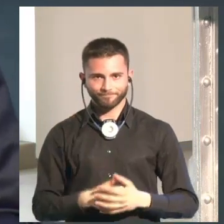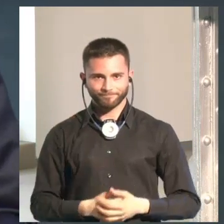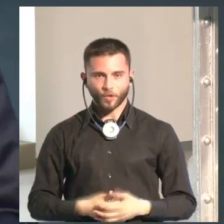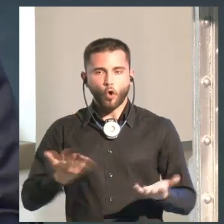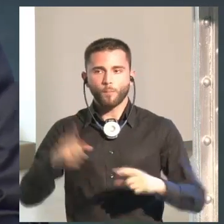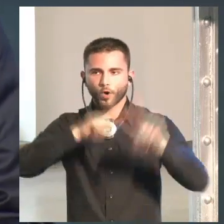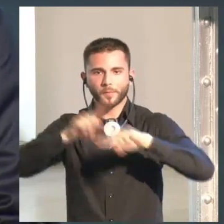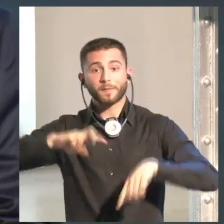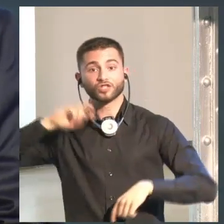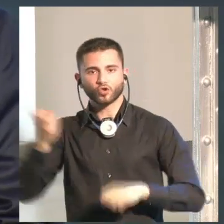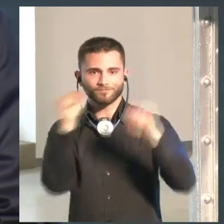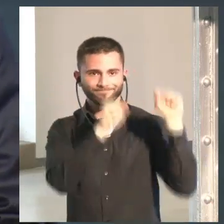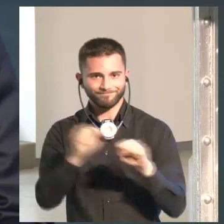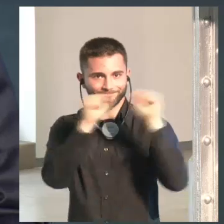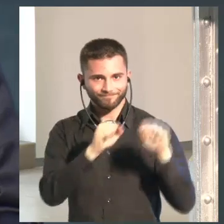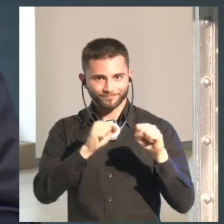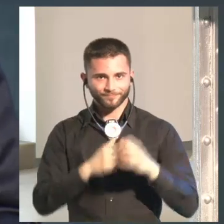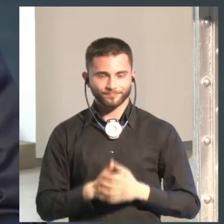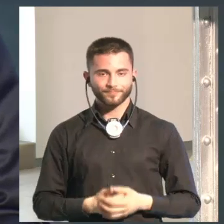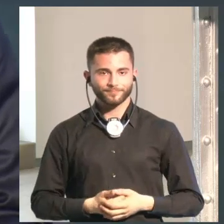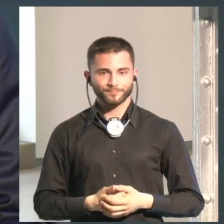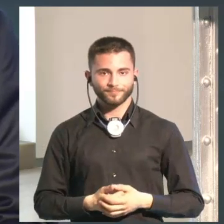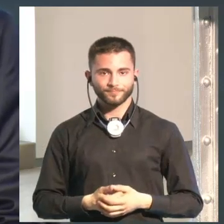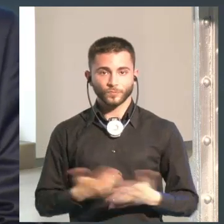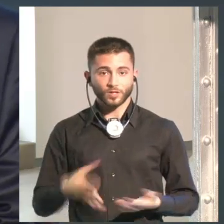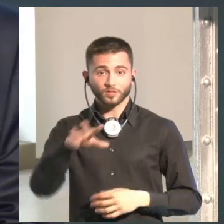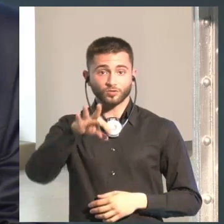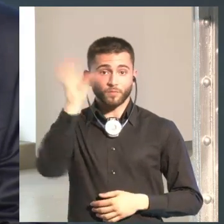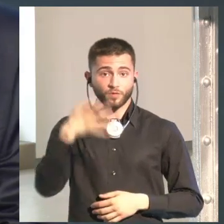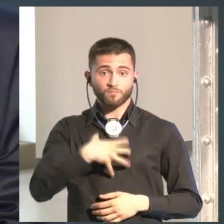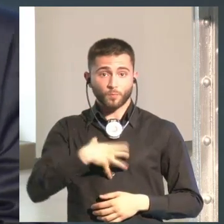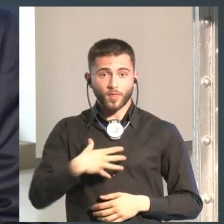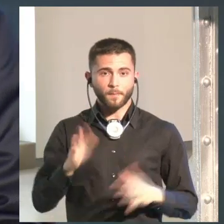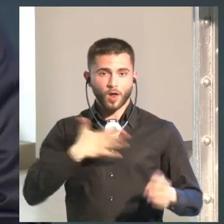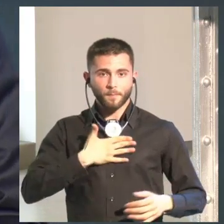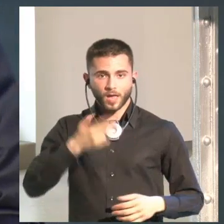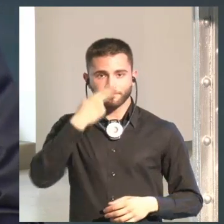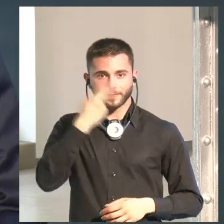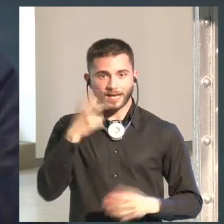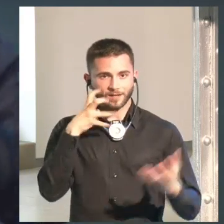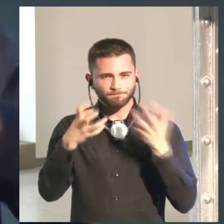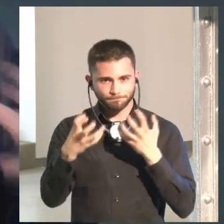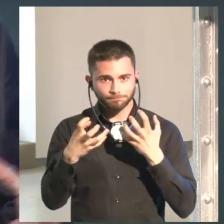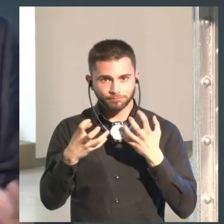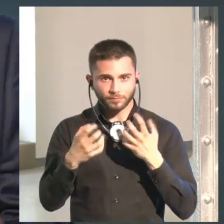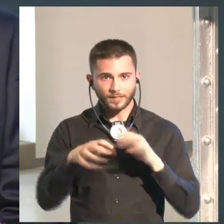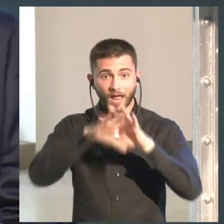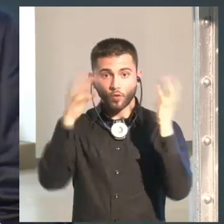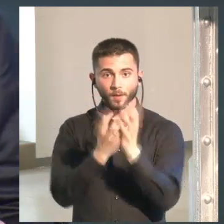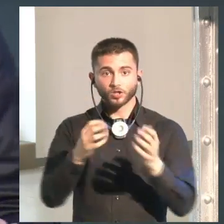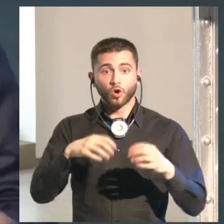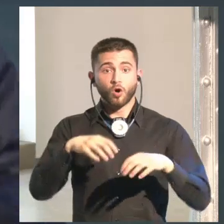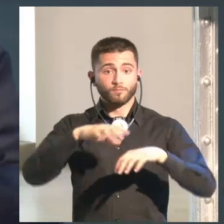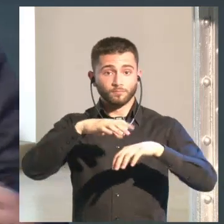tener. Por lo tanto, no tienen mayor opción. Pero me interesa resaltar que dentro del universo del